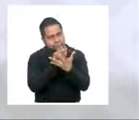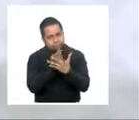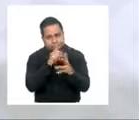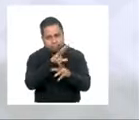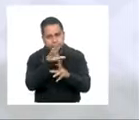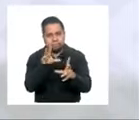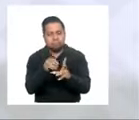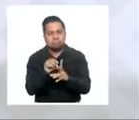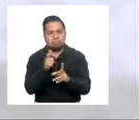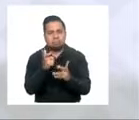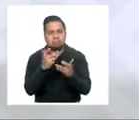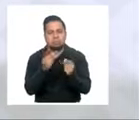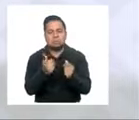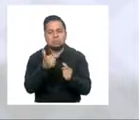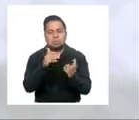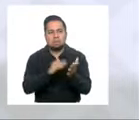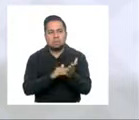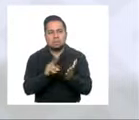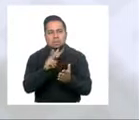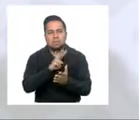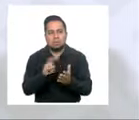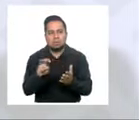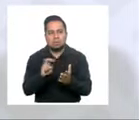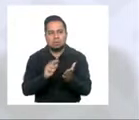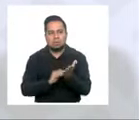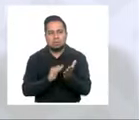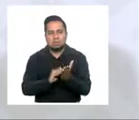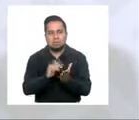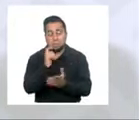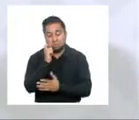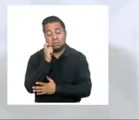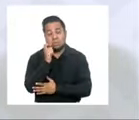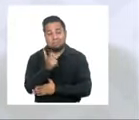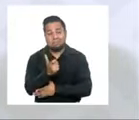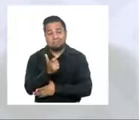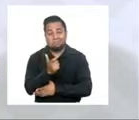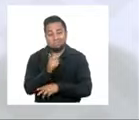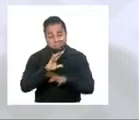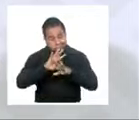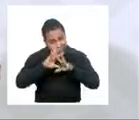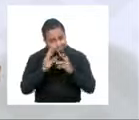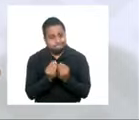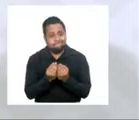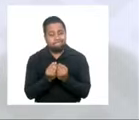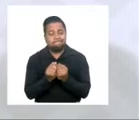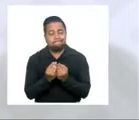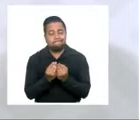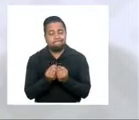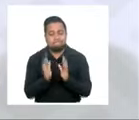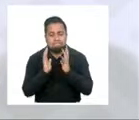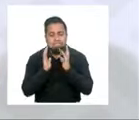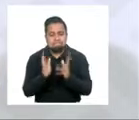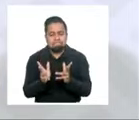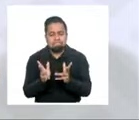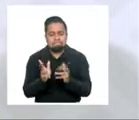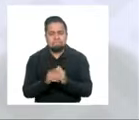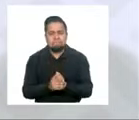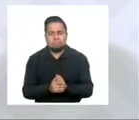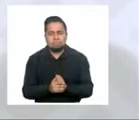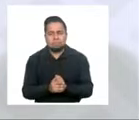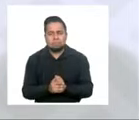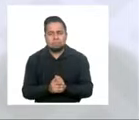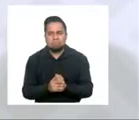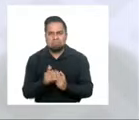realizó, fueron 6.200 millones de pesos en total. Ya está el